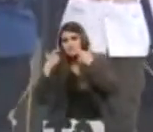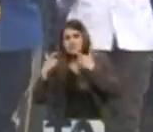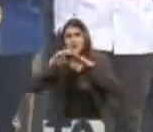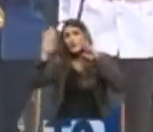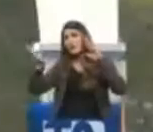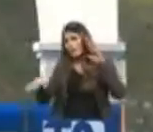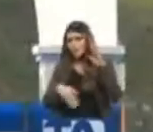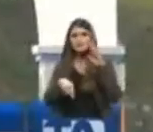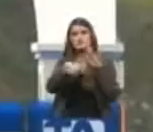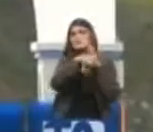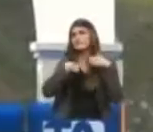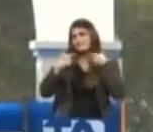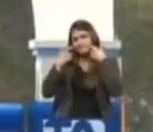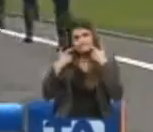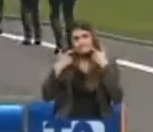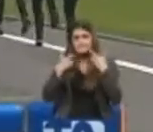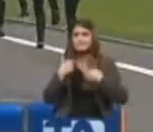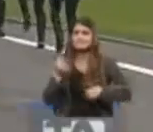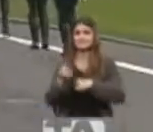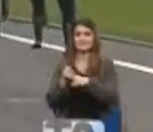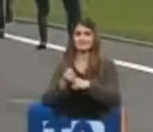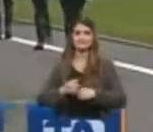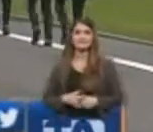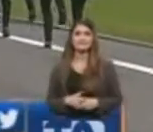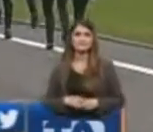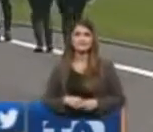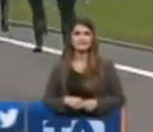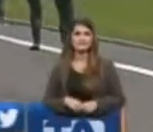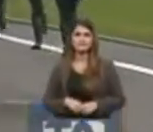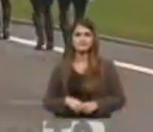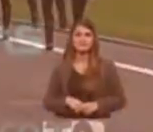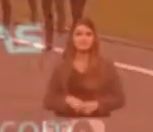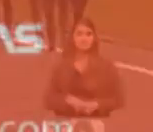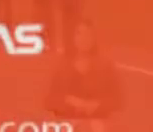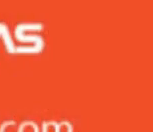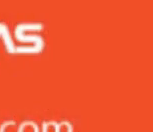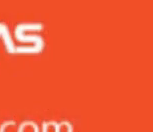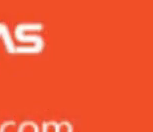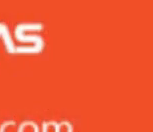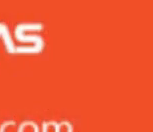profesionalización de la institución policial. En Quito, Andrea Samaniego, 24 horas.